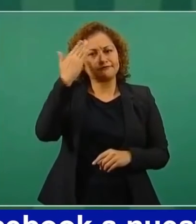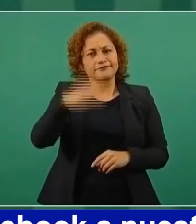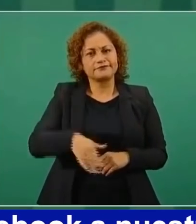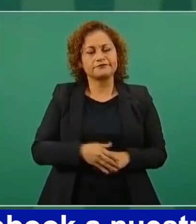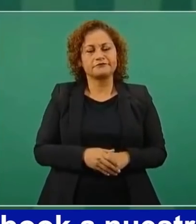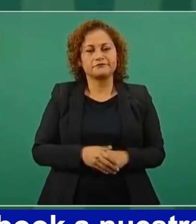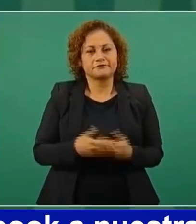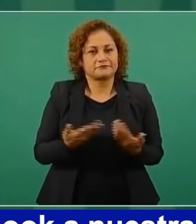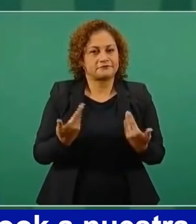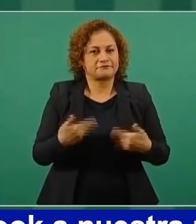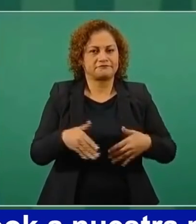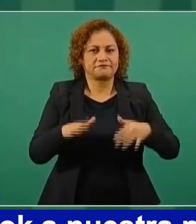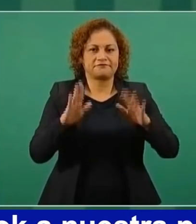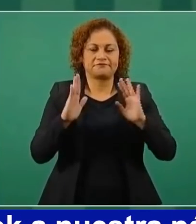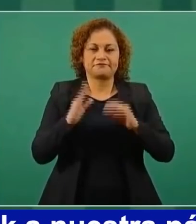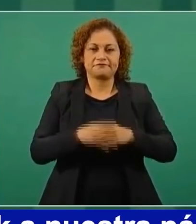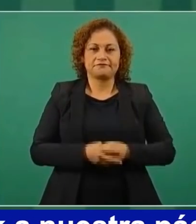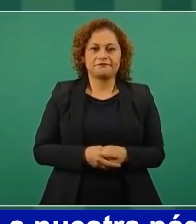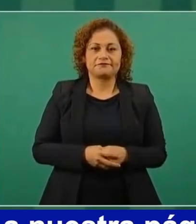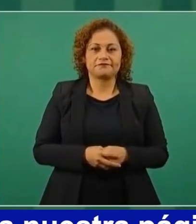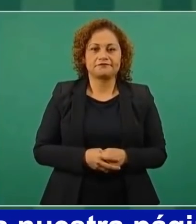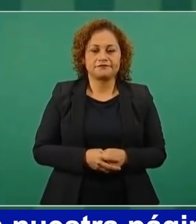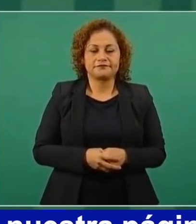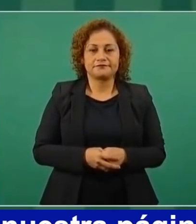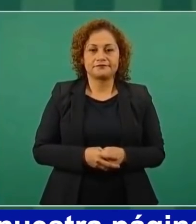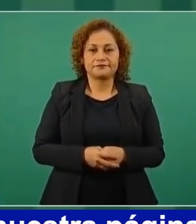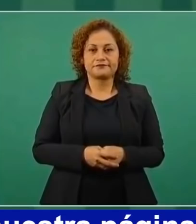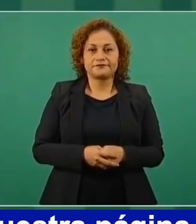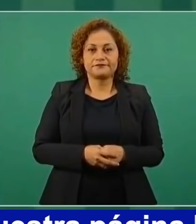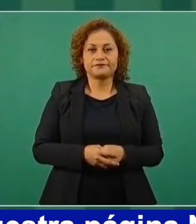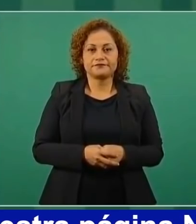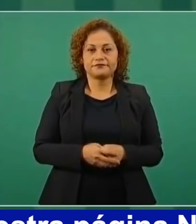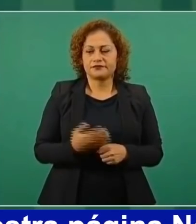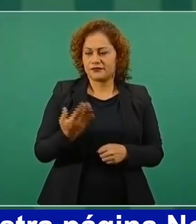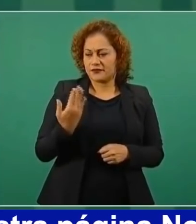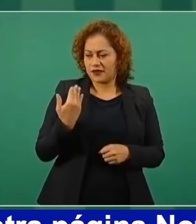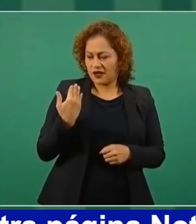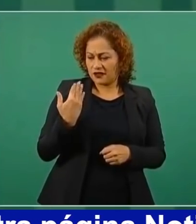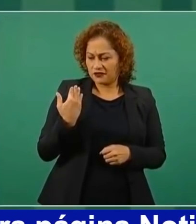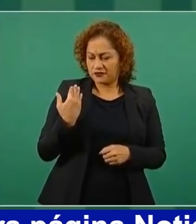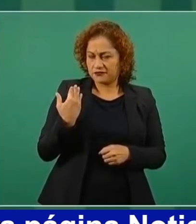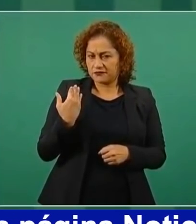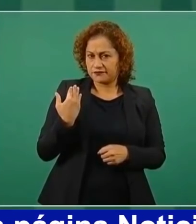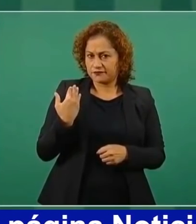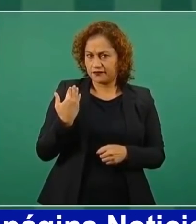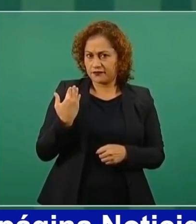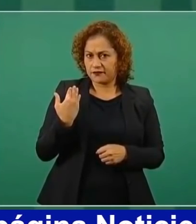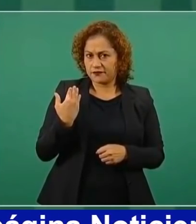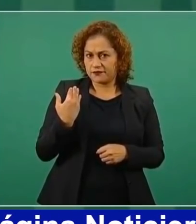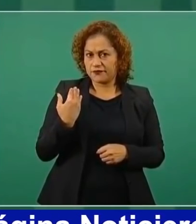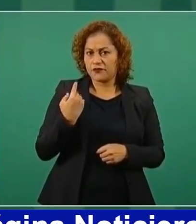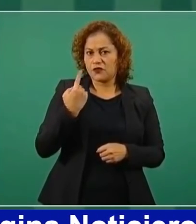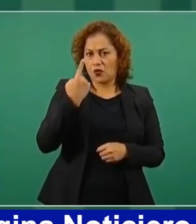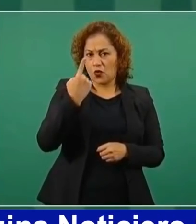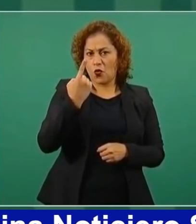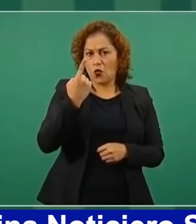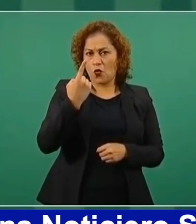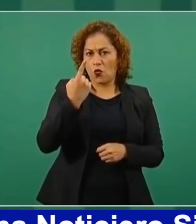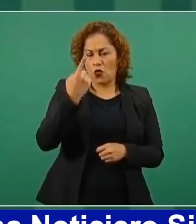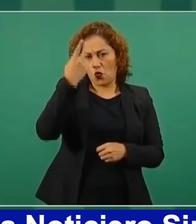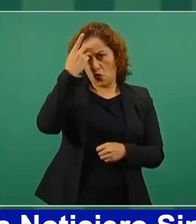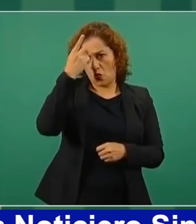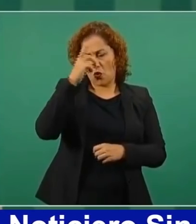Hace unos días fue un inversionista de los que tienen